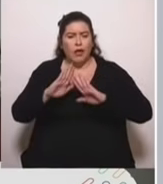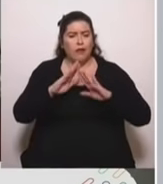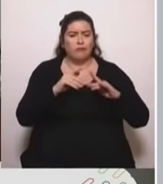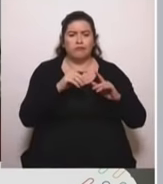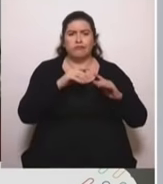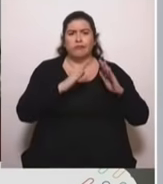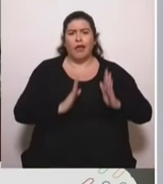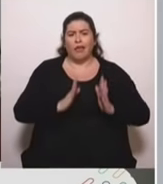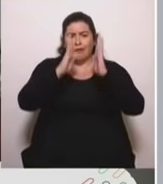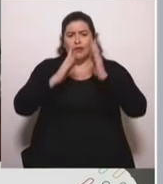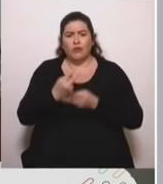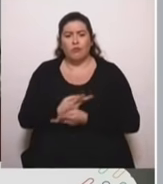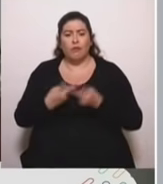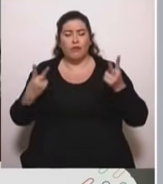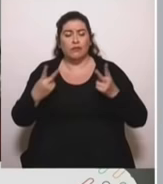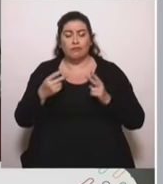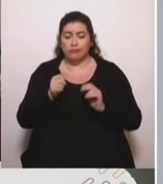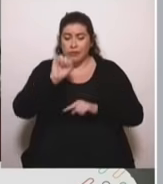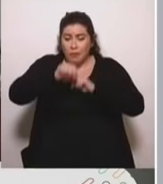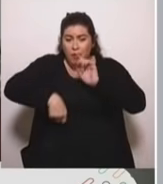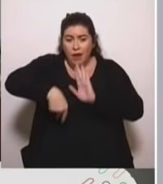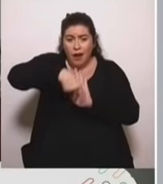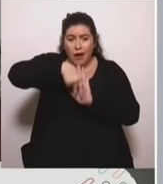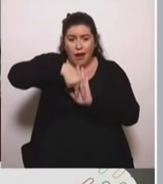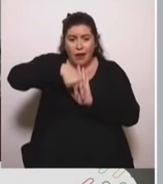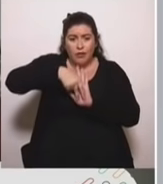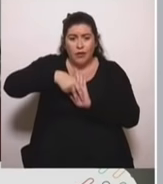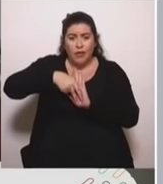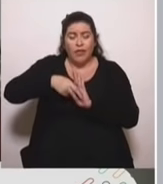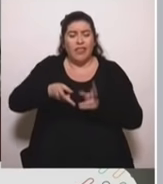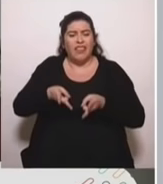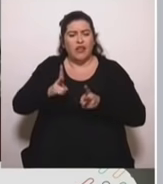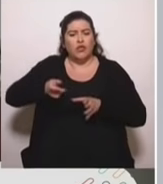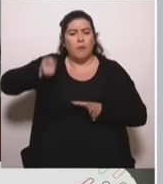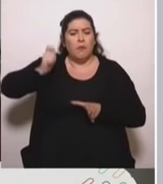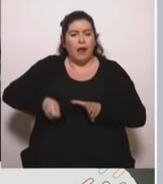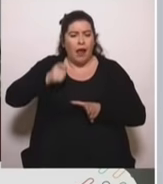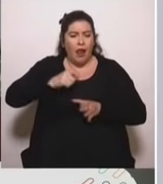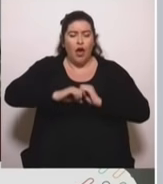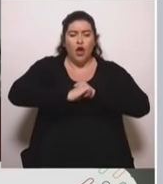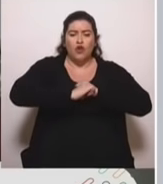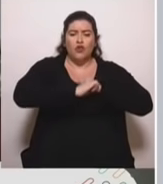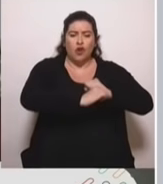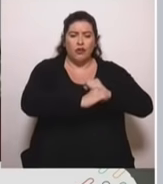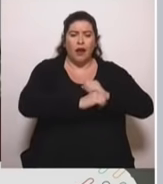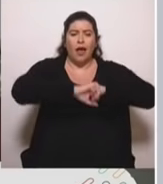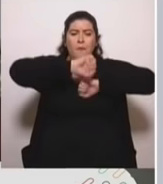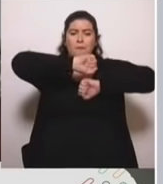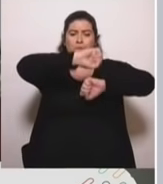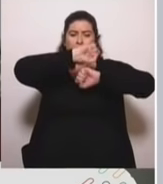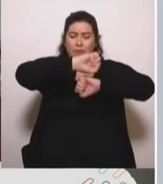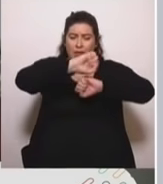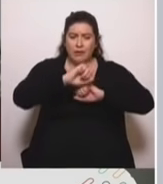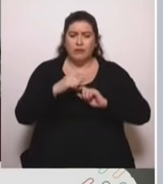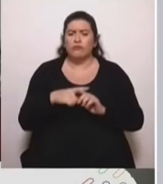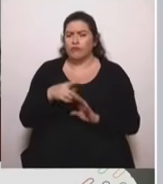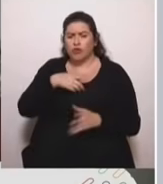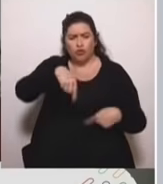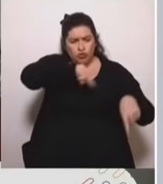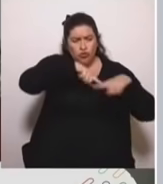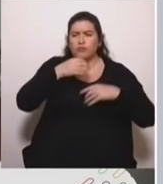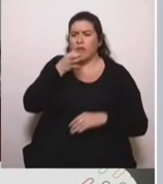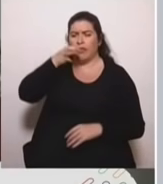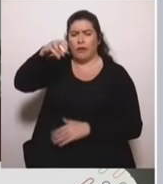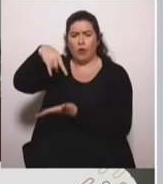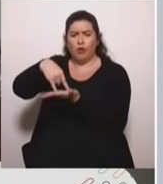órganos constituyentes, entendiendo el constituyente como la convención. Ahí uno entiende que, claro, hay una diferencia en la Convención Constitucional con